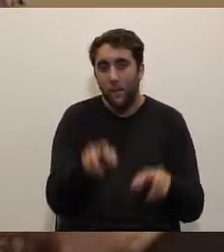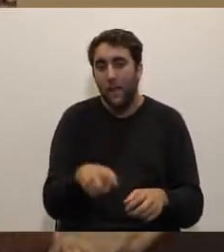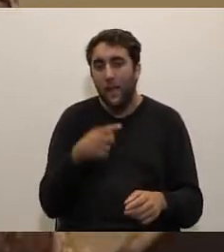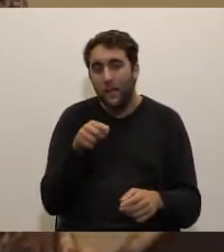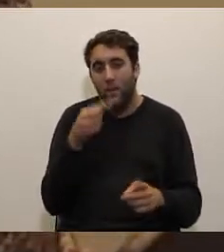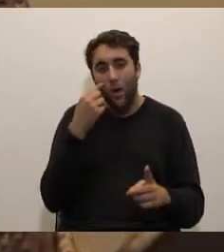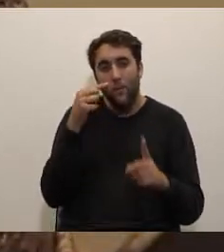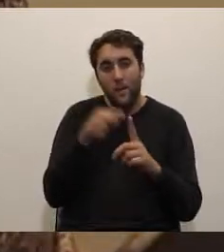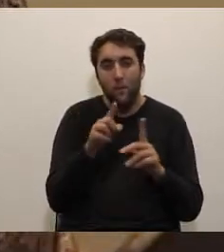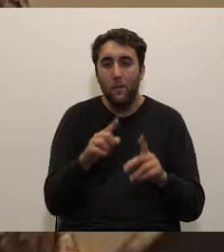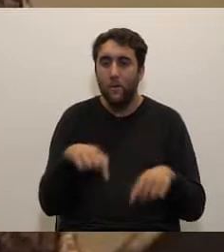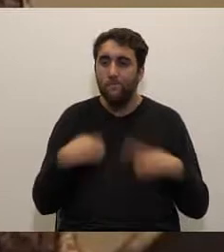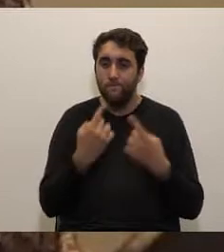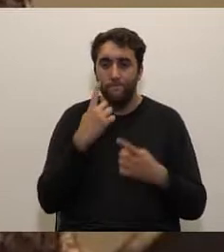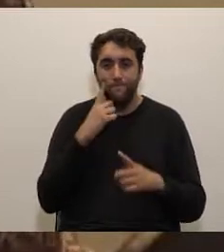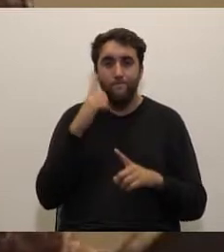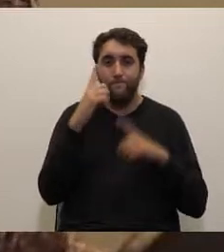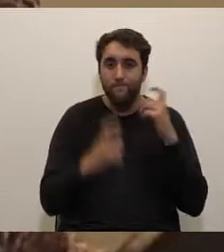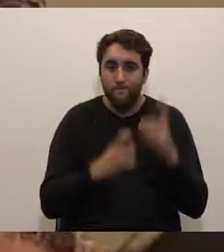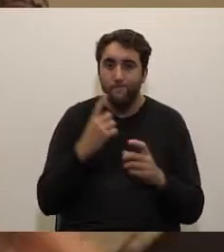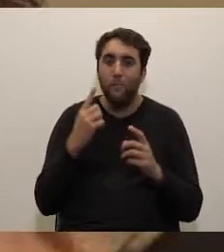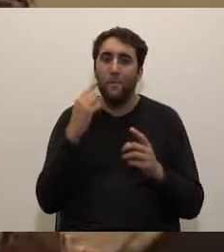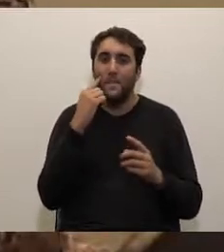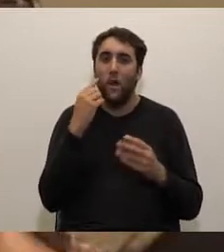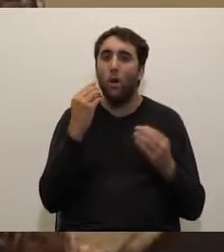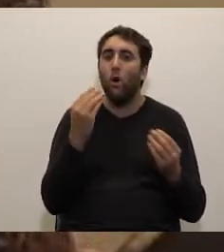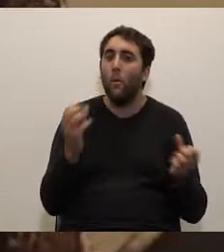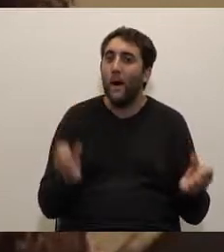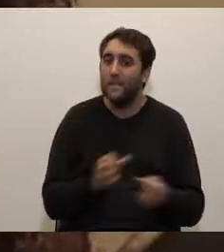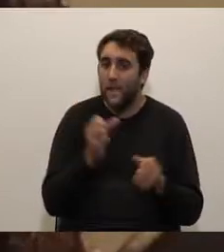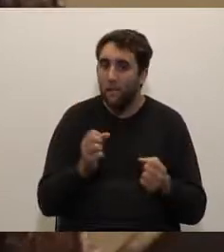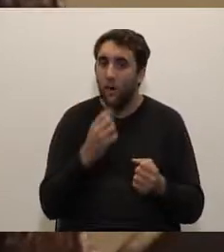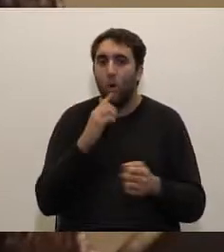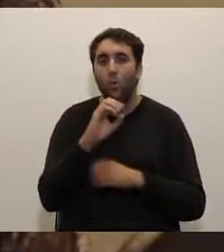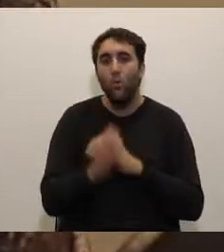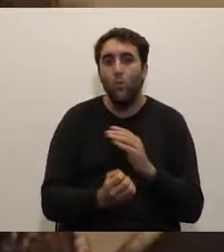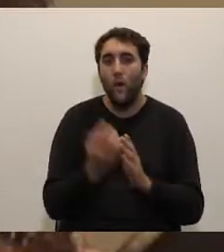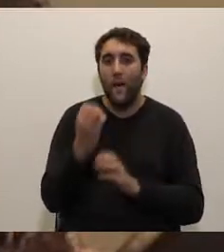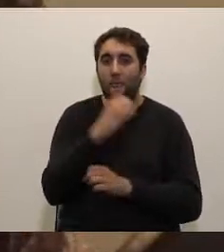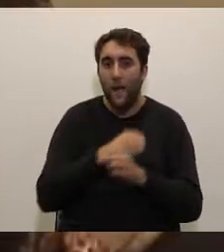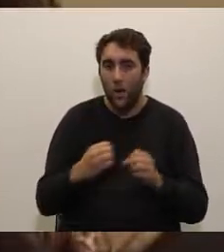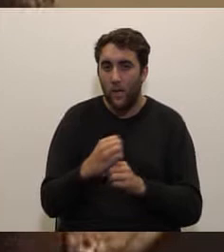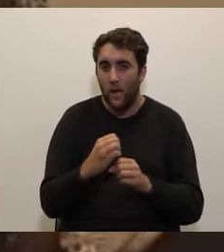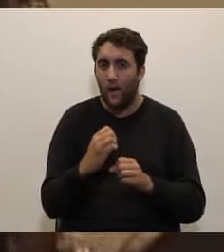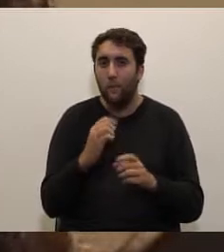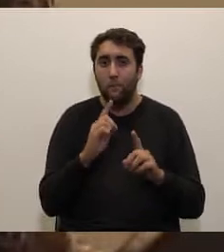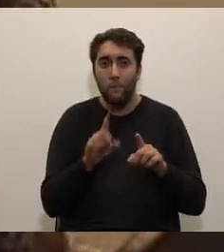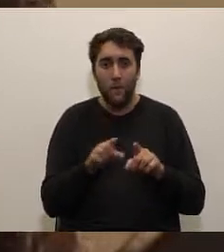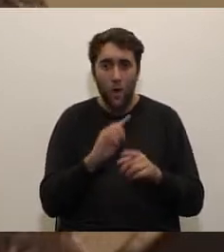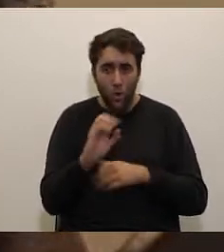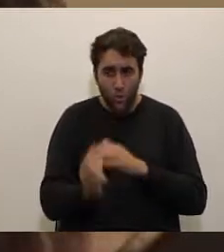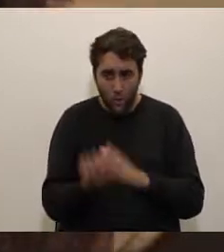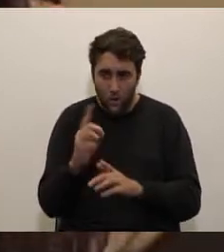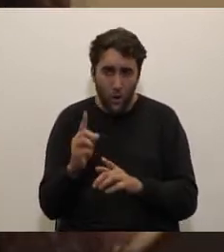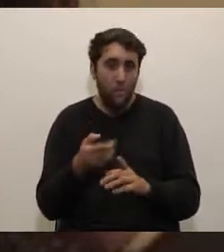a cuestionarnos esto y pensar cómo podemos generar tecnologías, reutilizar en realidad,